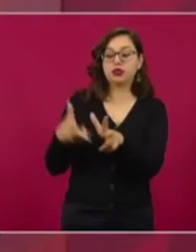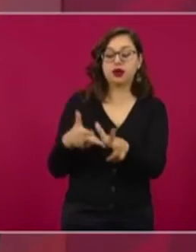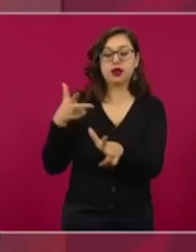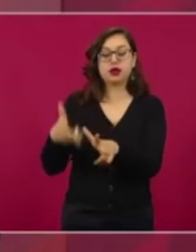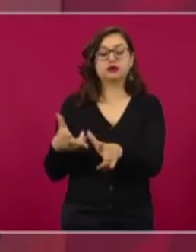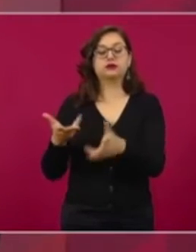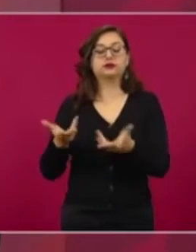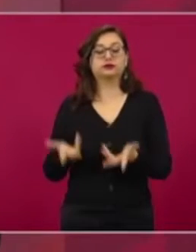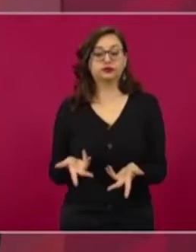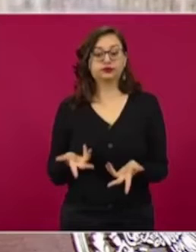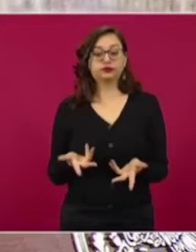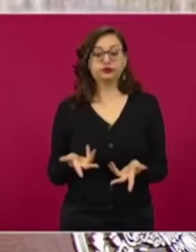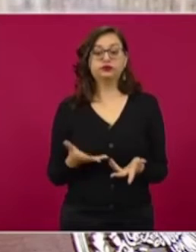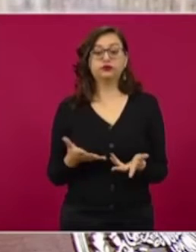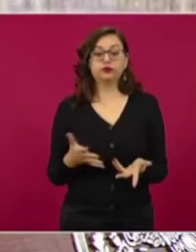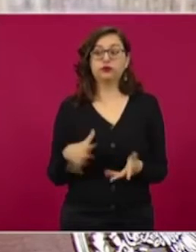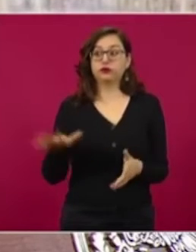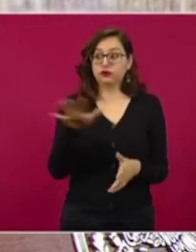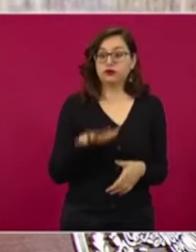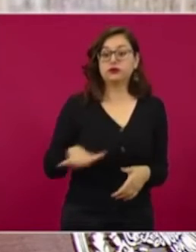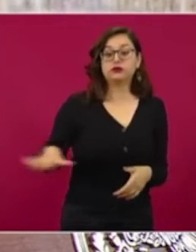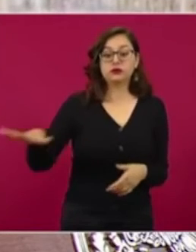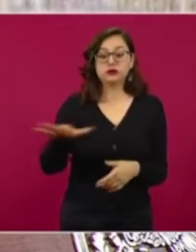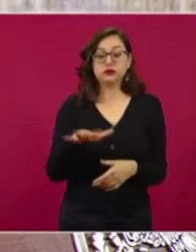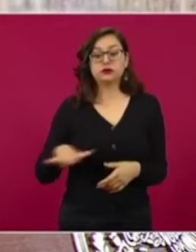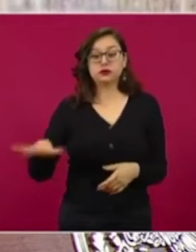además es una zona